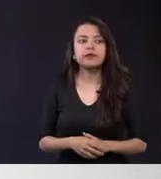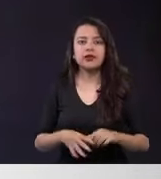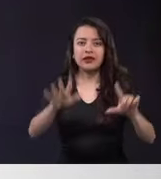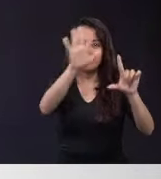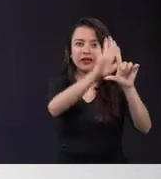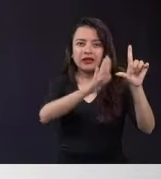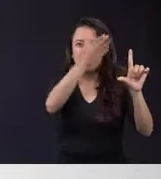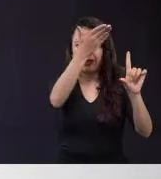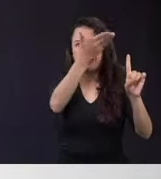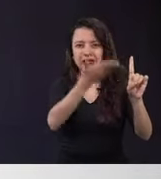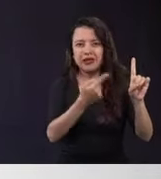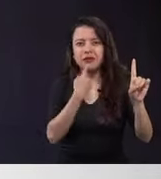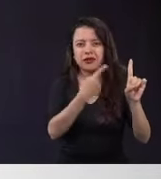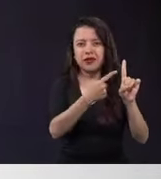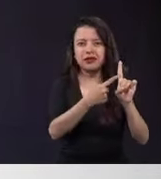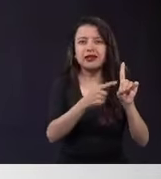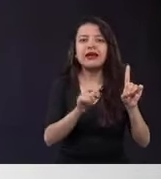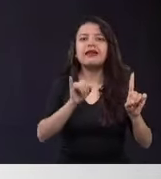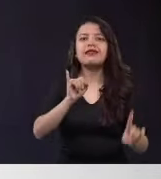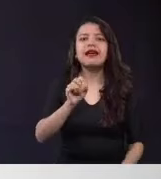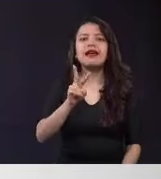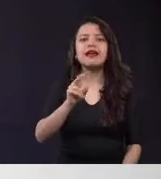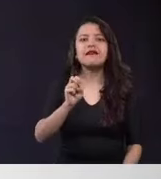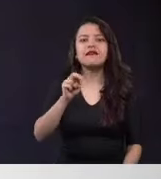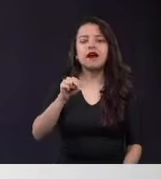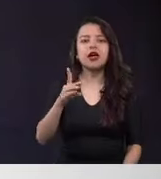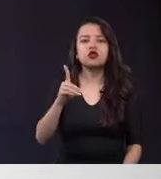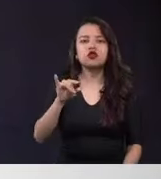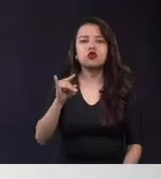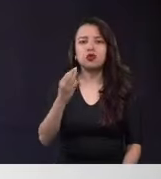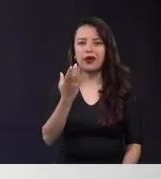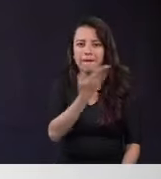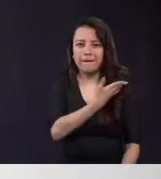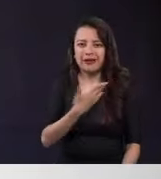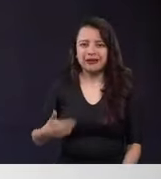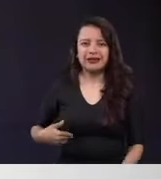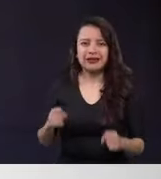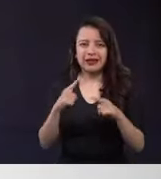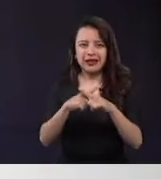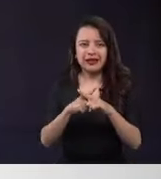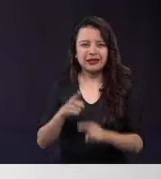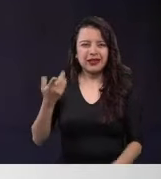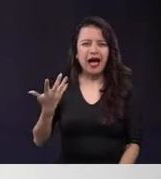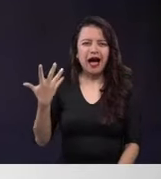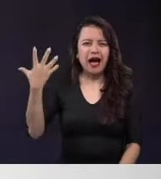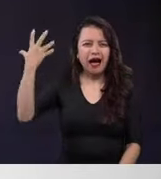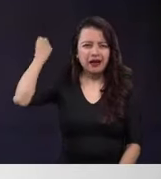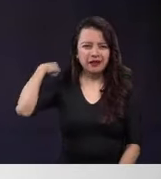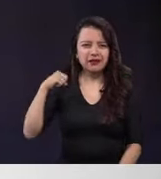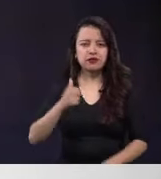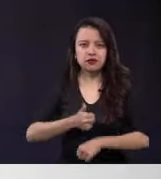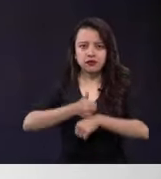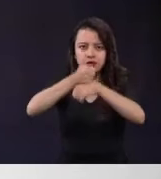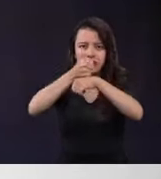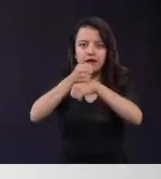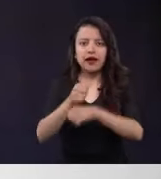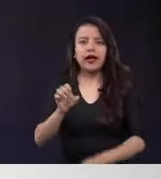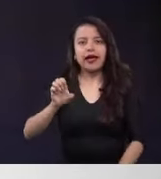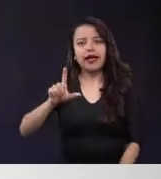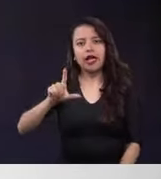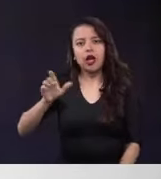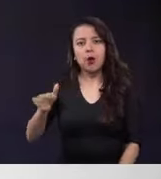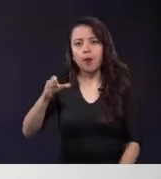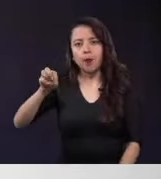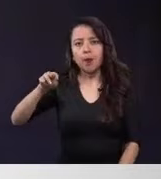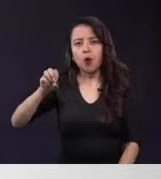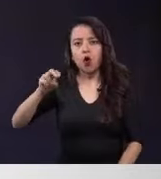de la administración de Iván Duque, de los días de El Mono al frente de la unidad. Y un poco lo que